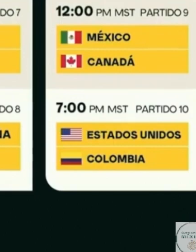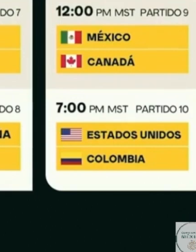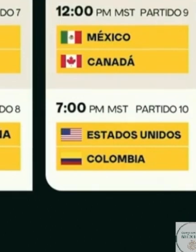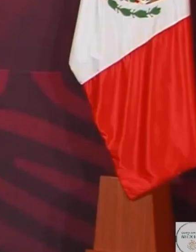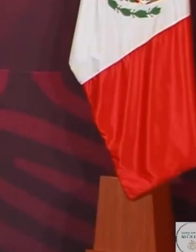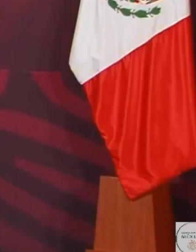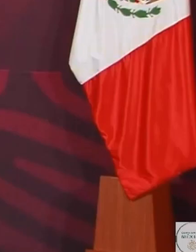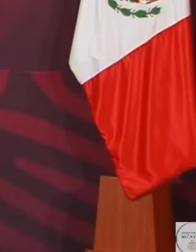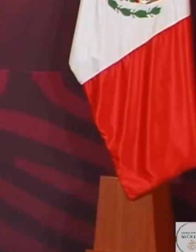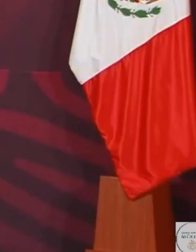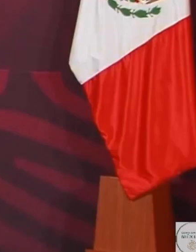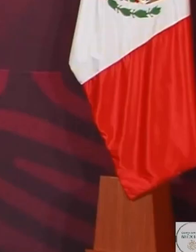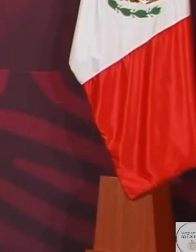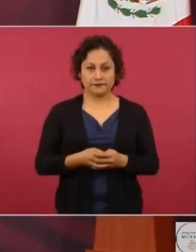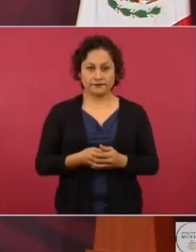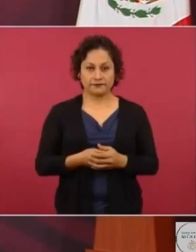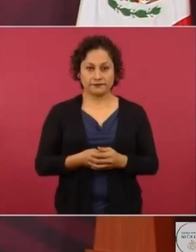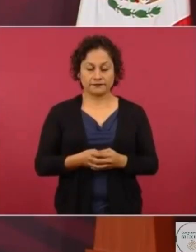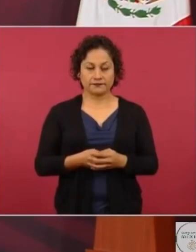Y un abrazo. Y